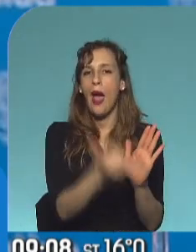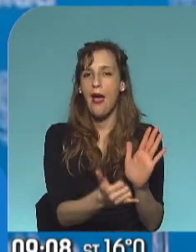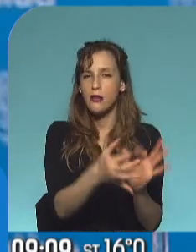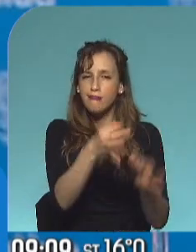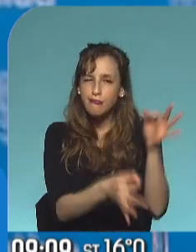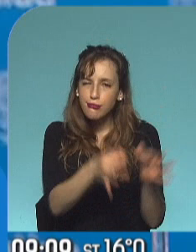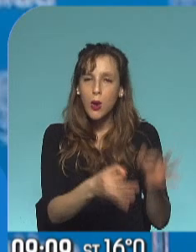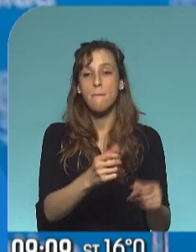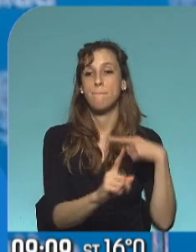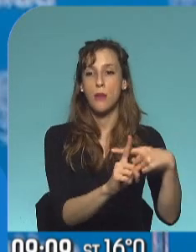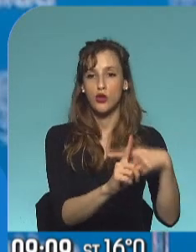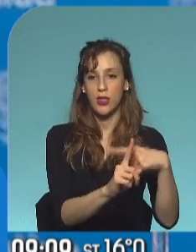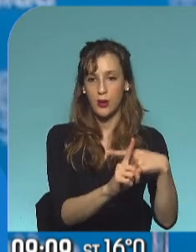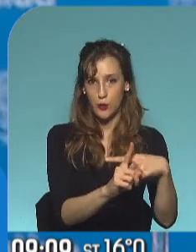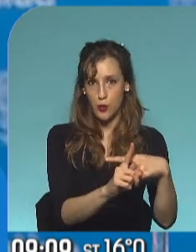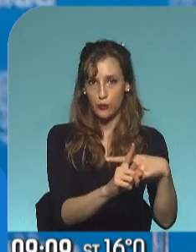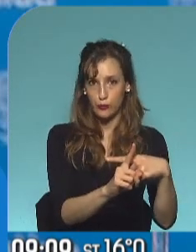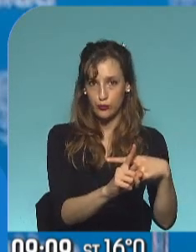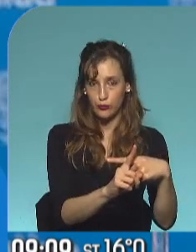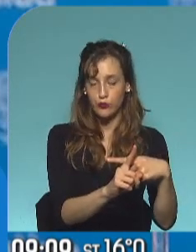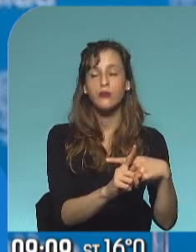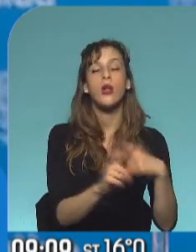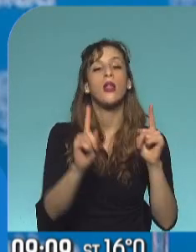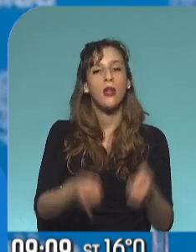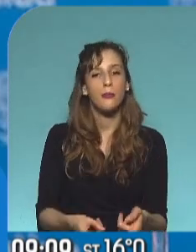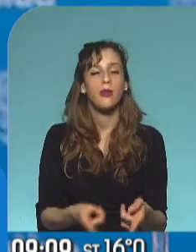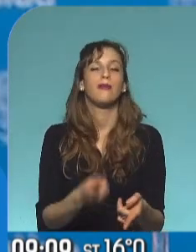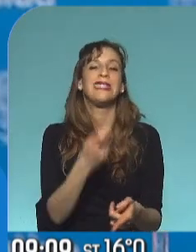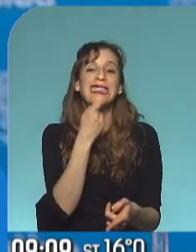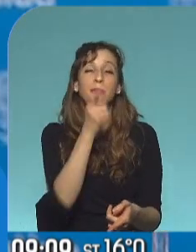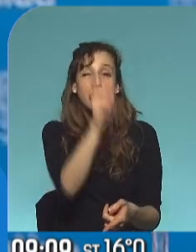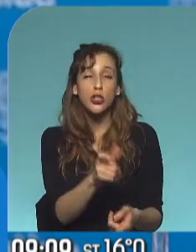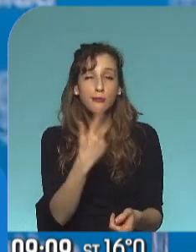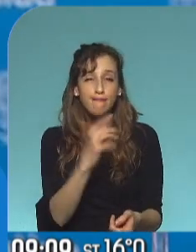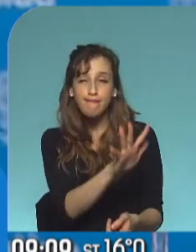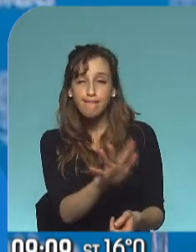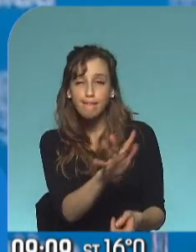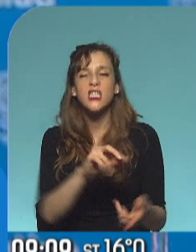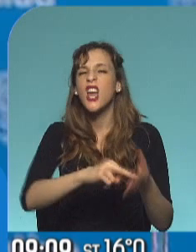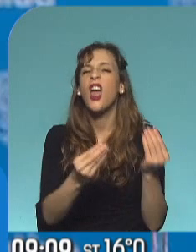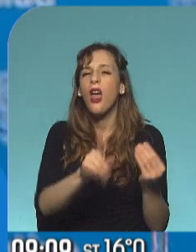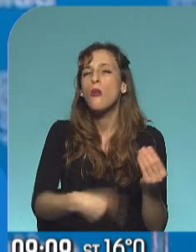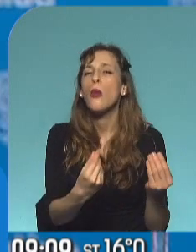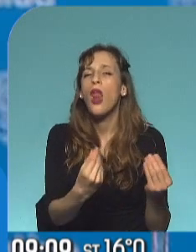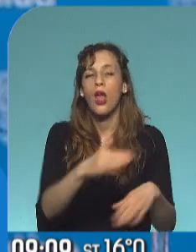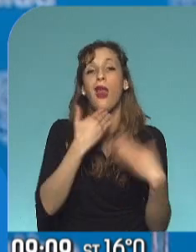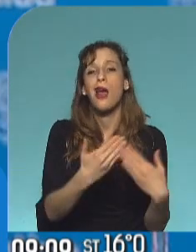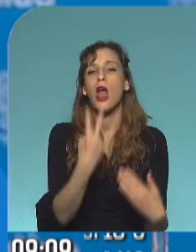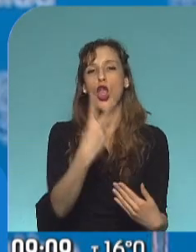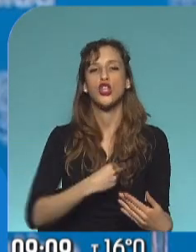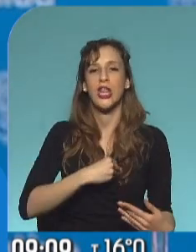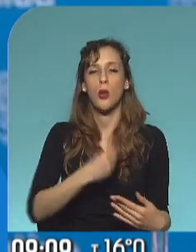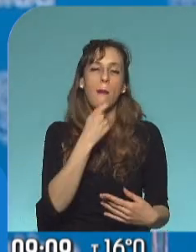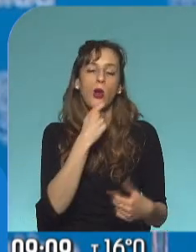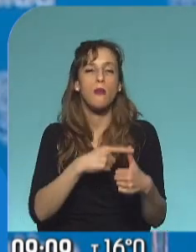positiva para sars cop 2 recordamos que el caso sospechoso es la presencia de dos o más síntomas compatibles como